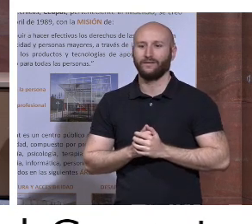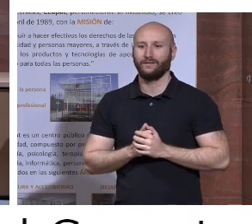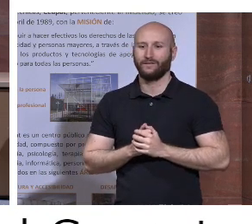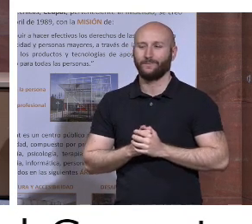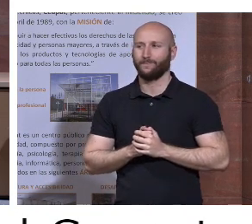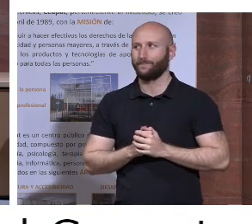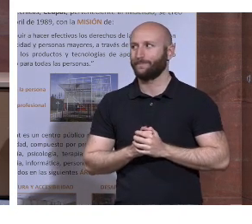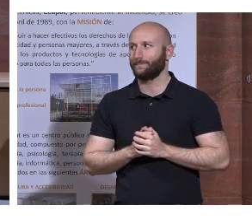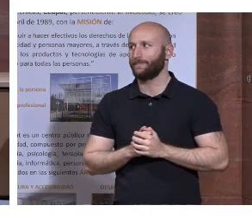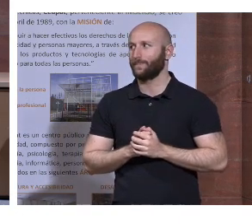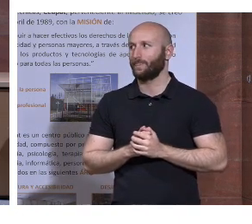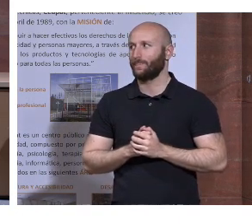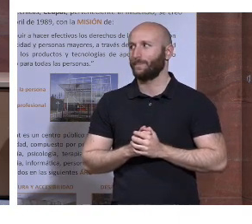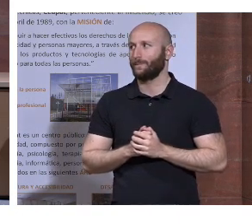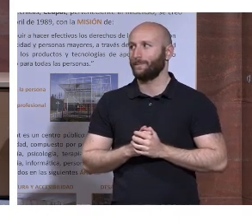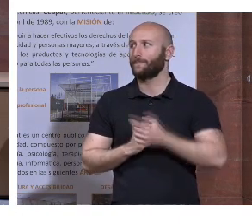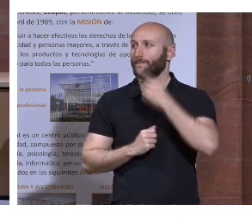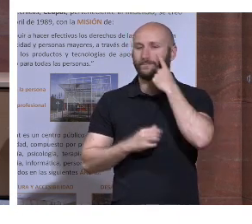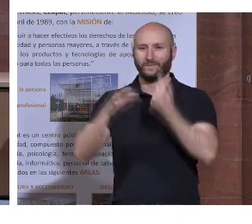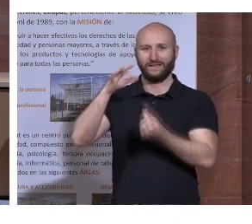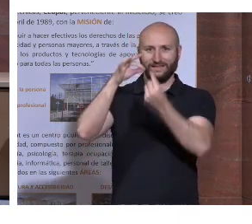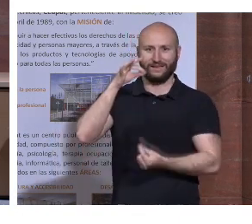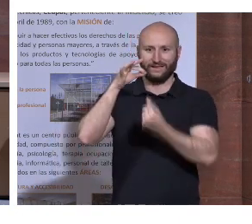Vamos a dejarlo ahí. Pues cógeme el otro extremo.